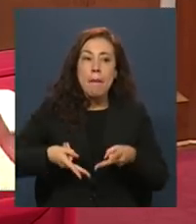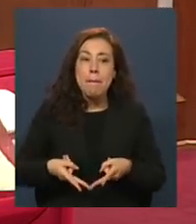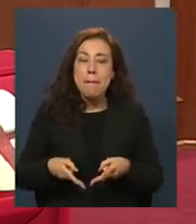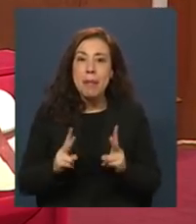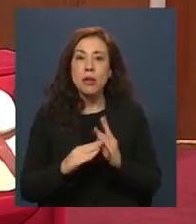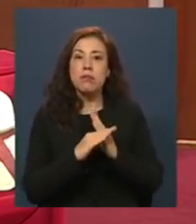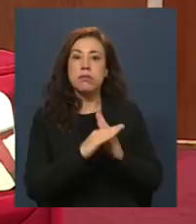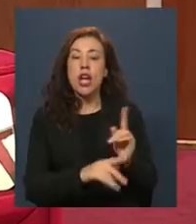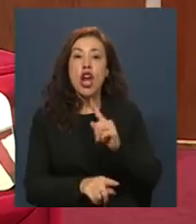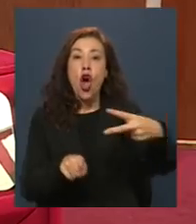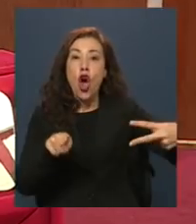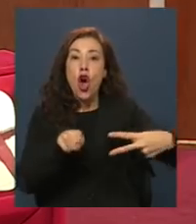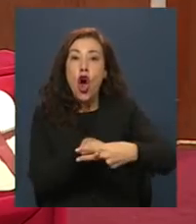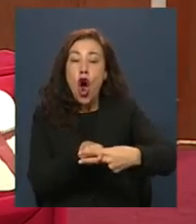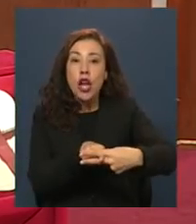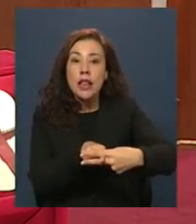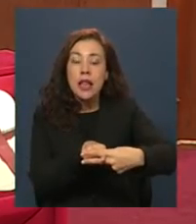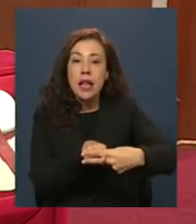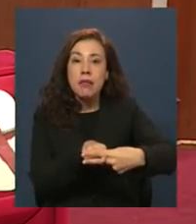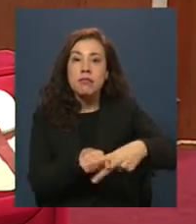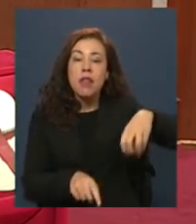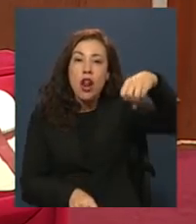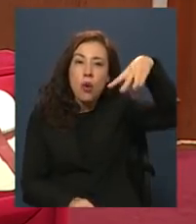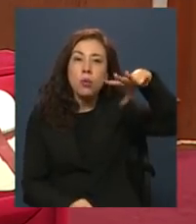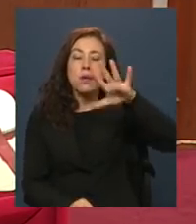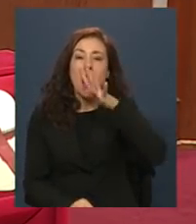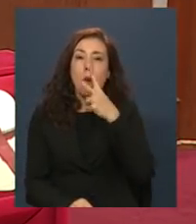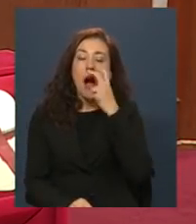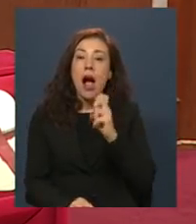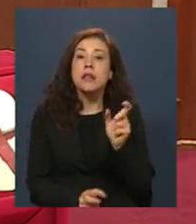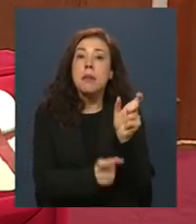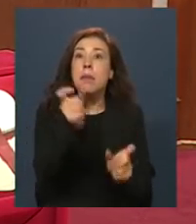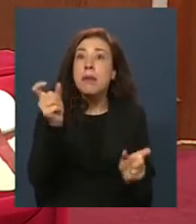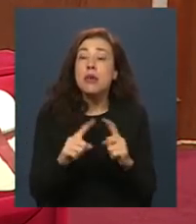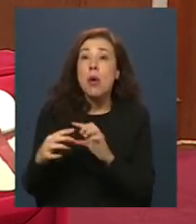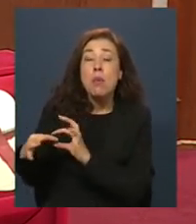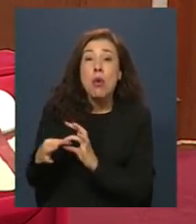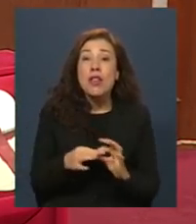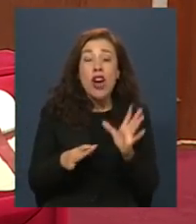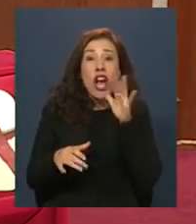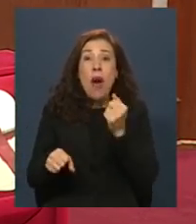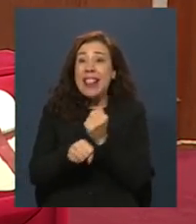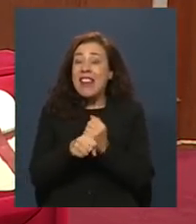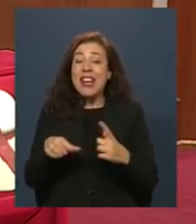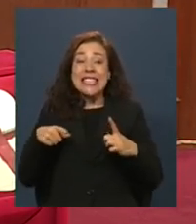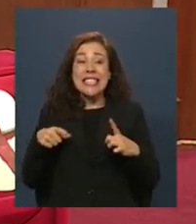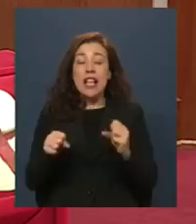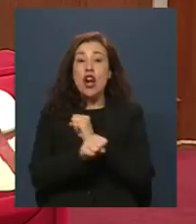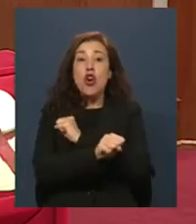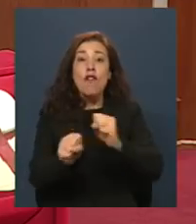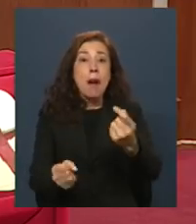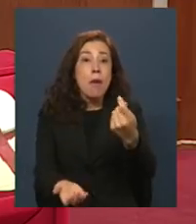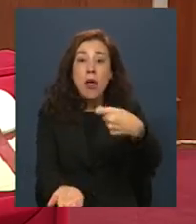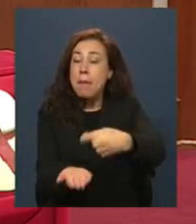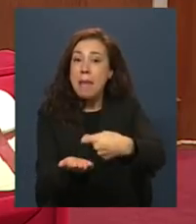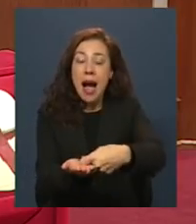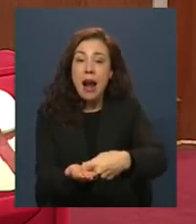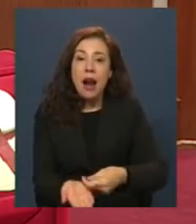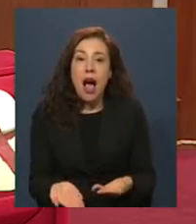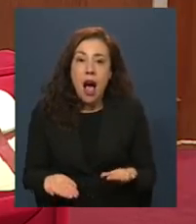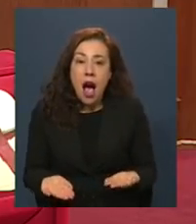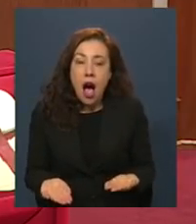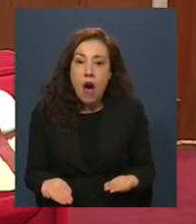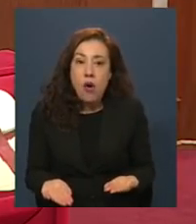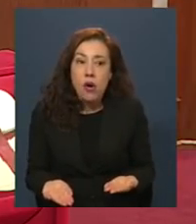evitar el corte del suministro de aquellas personas que, producto de esta pandemia del desempleo, no podían pagar. Pero hoy día